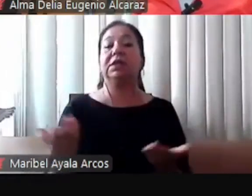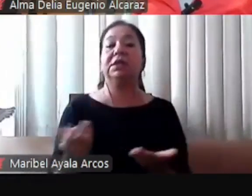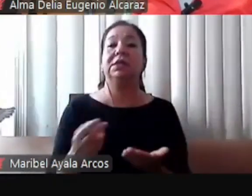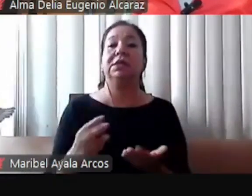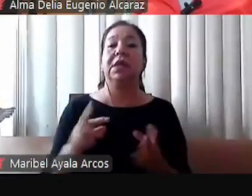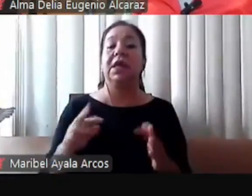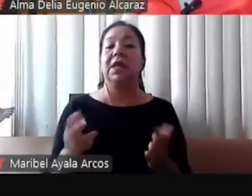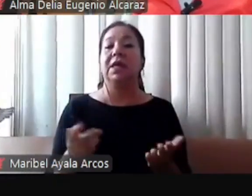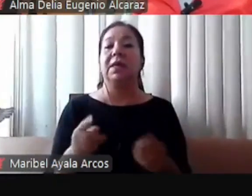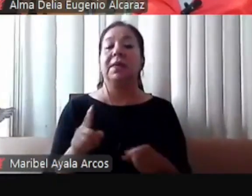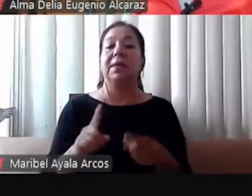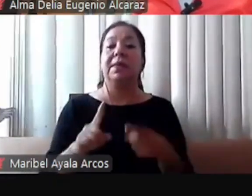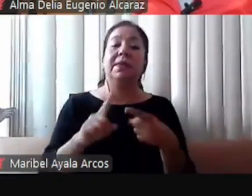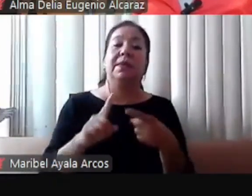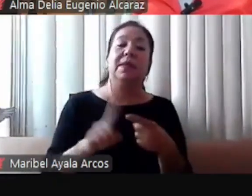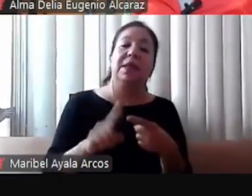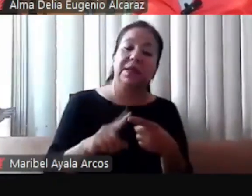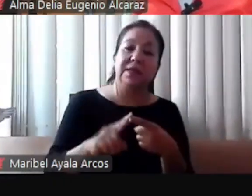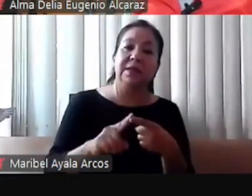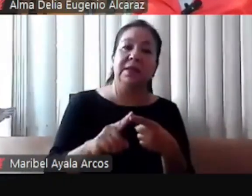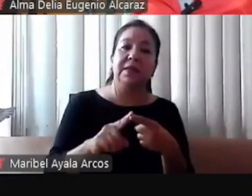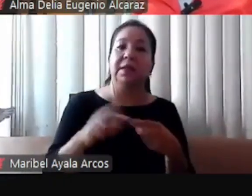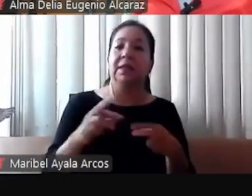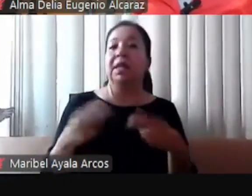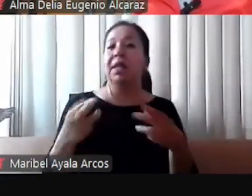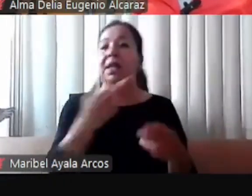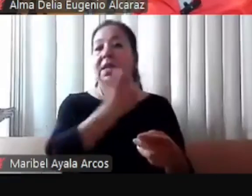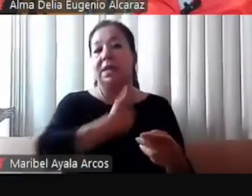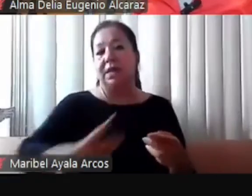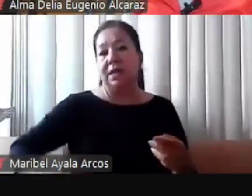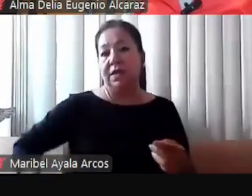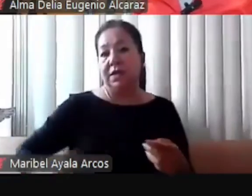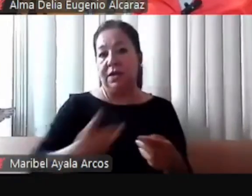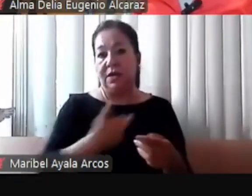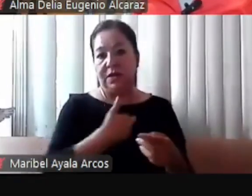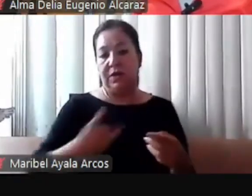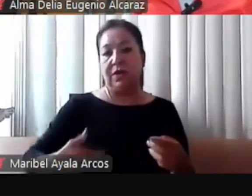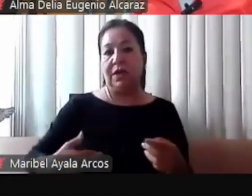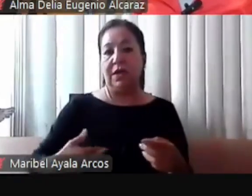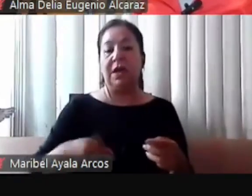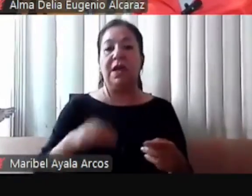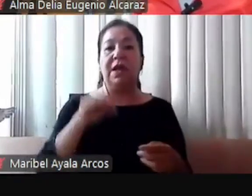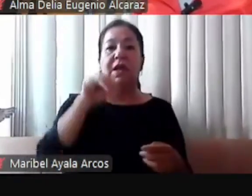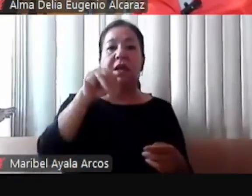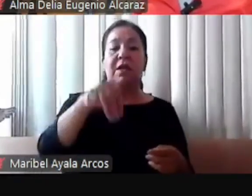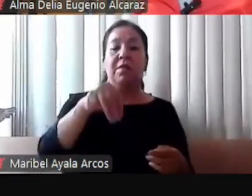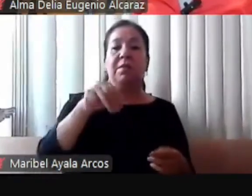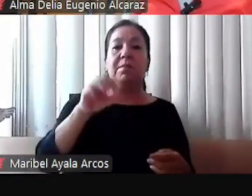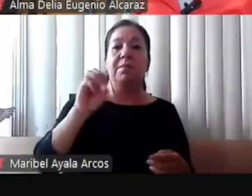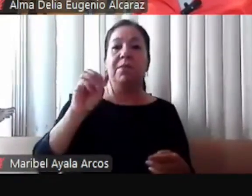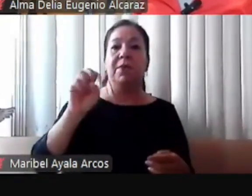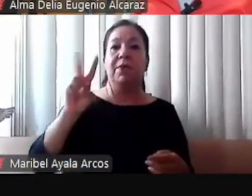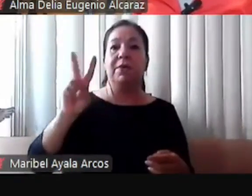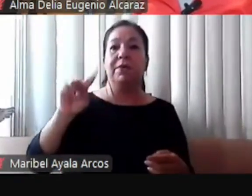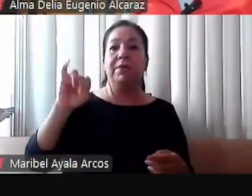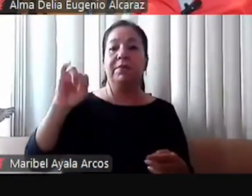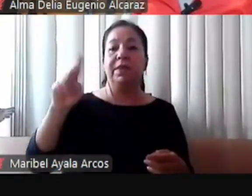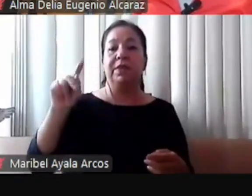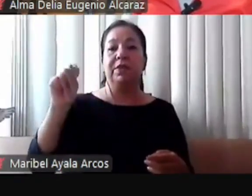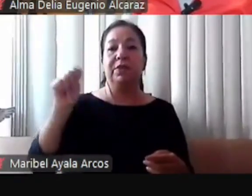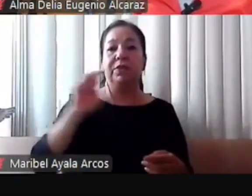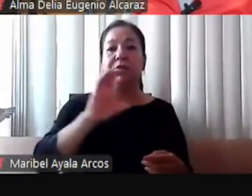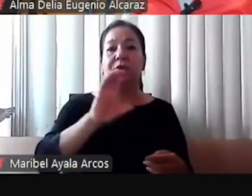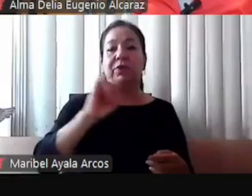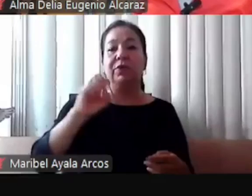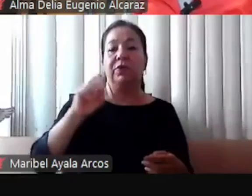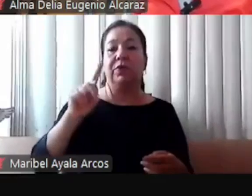favor de la segunda fórmula del género mujer del Partido Movimiento Ciudadano para la integración del Ayuntamiento de Iliatenco, realizada por el